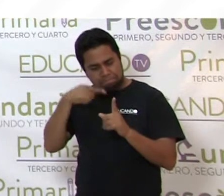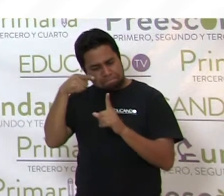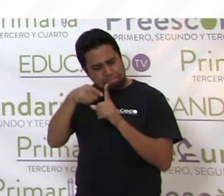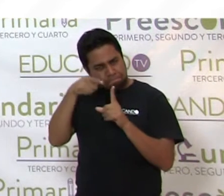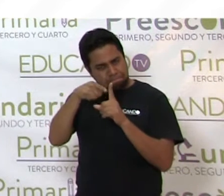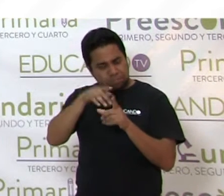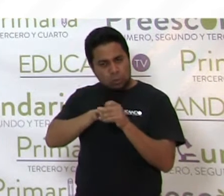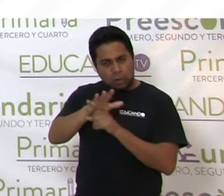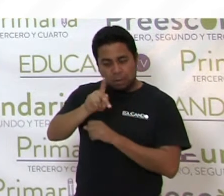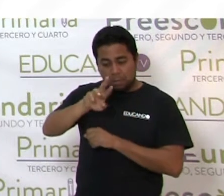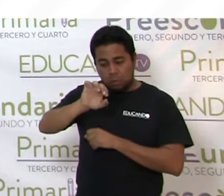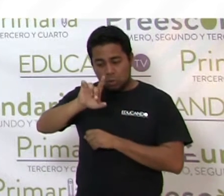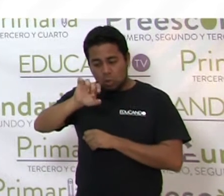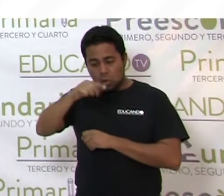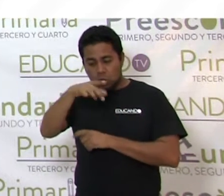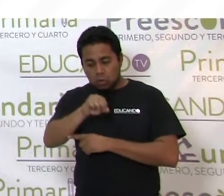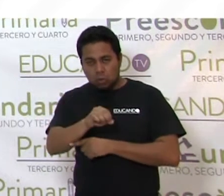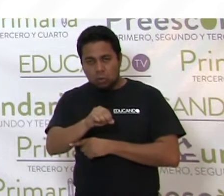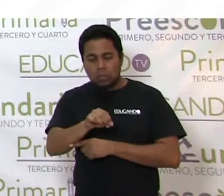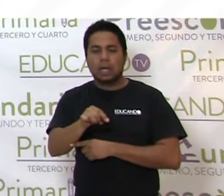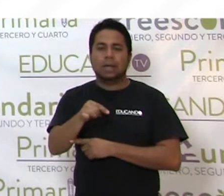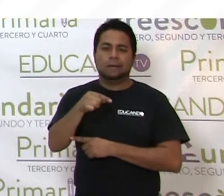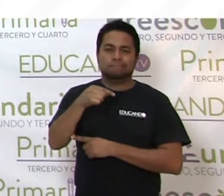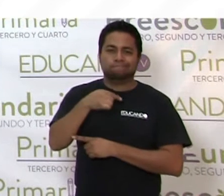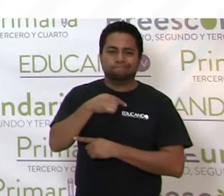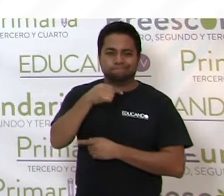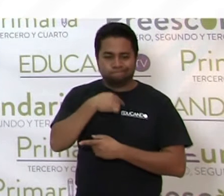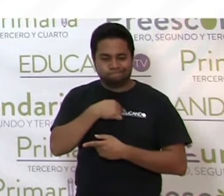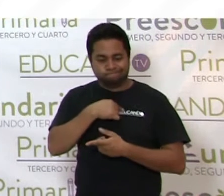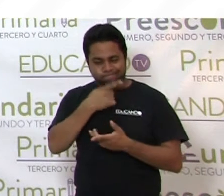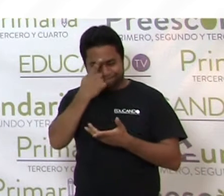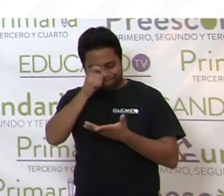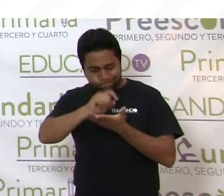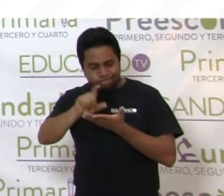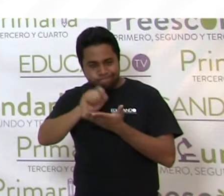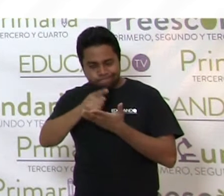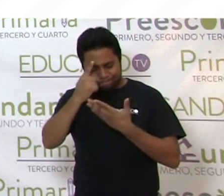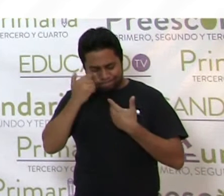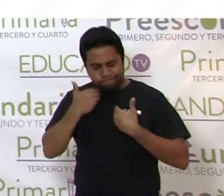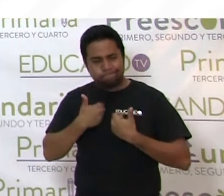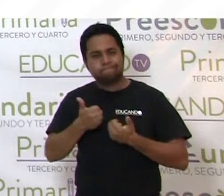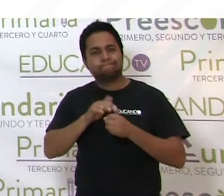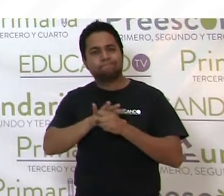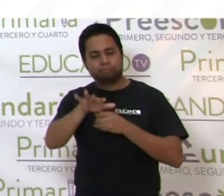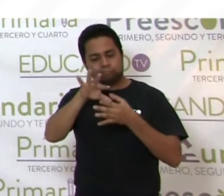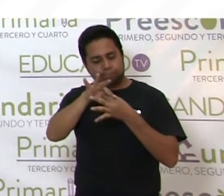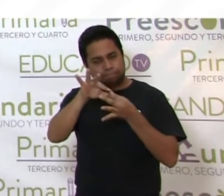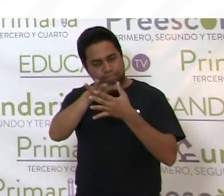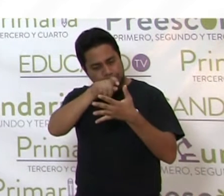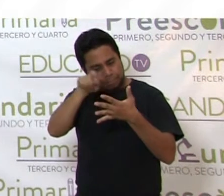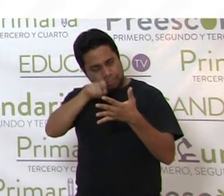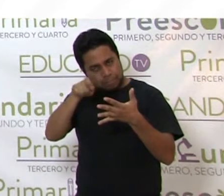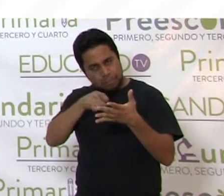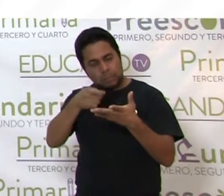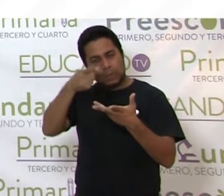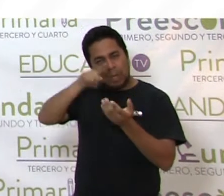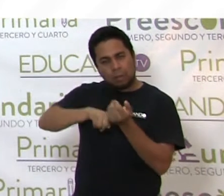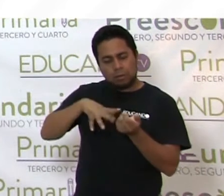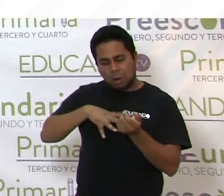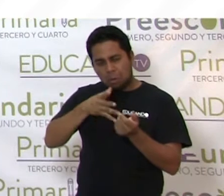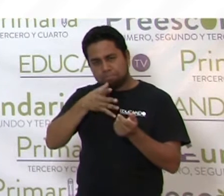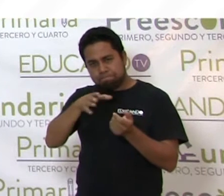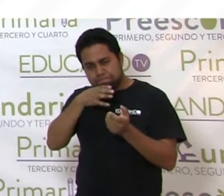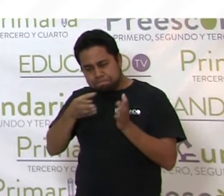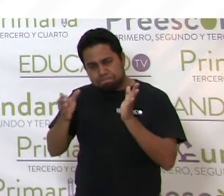objetivos. Prólogo. Facilita al lector la comprensión del texto a través de